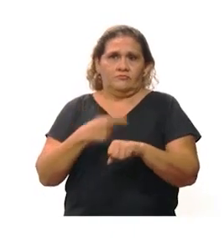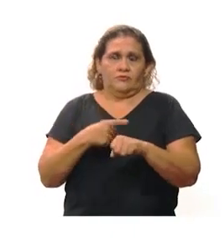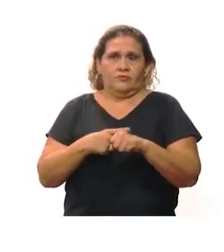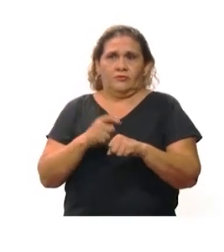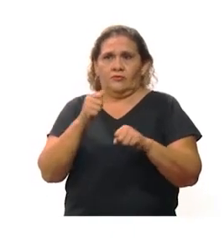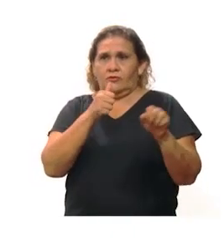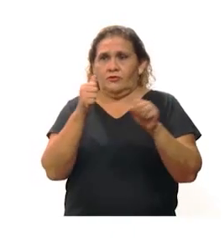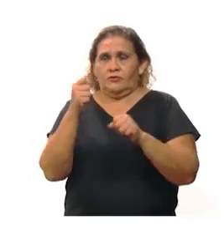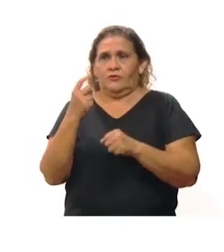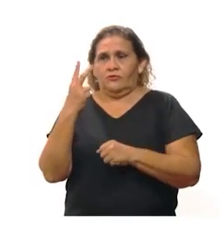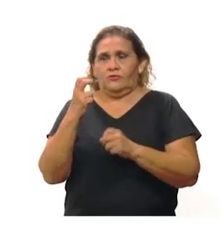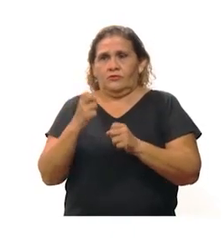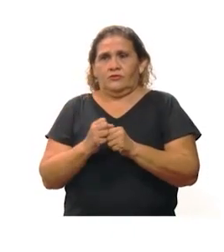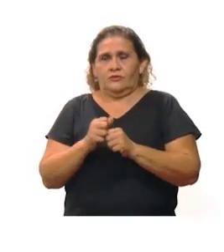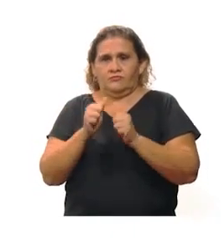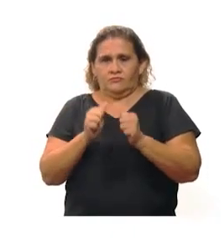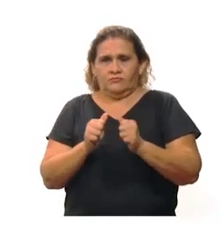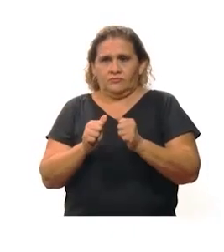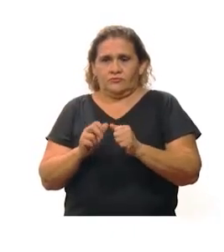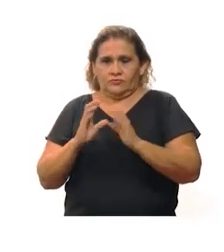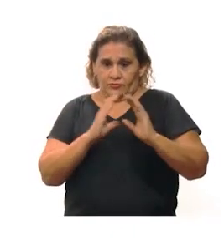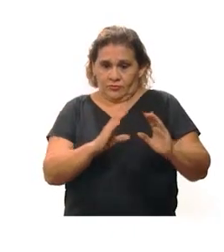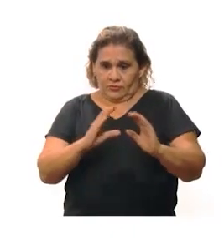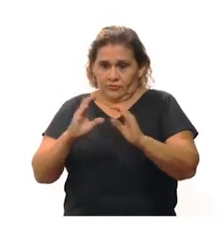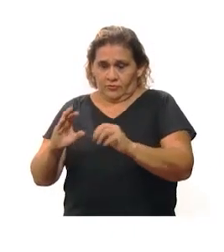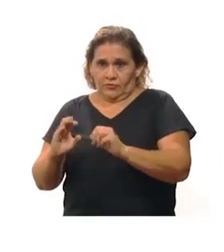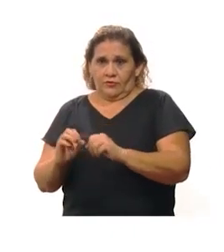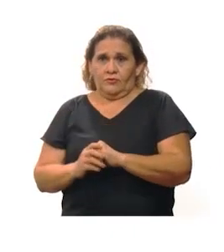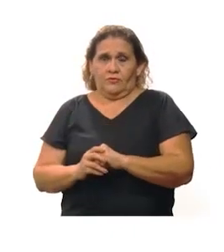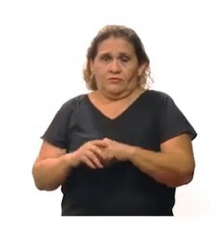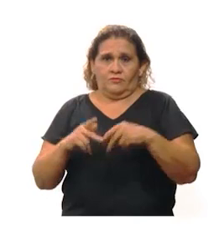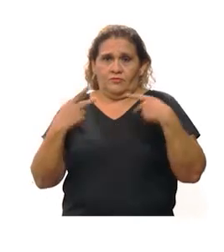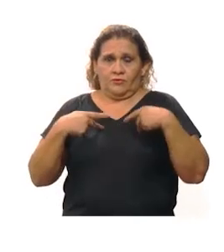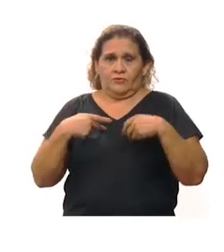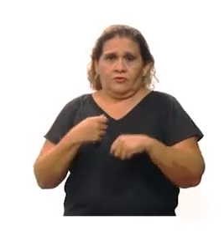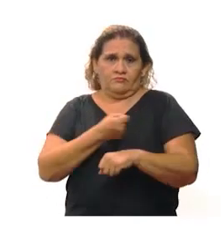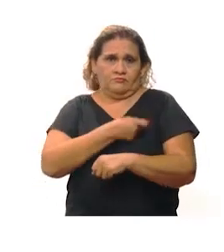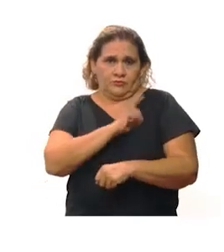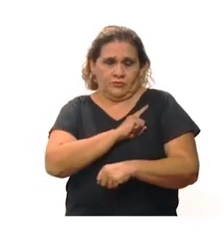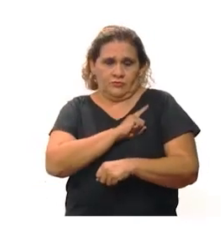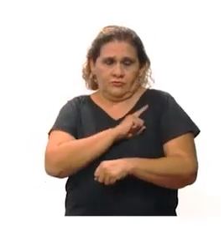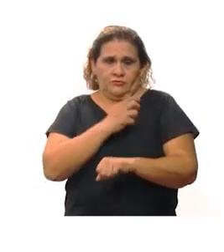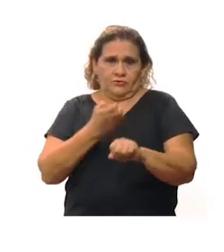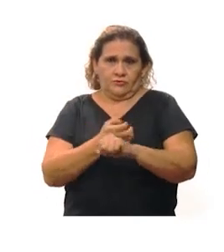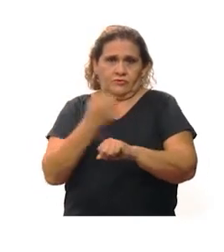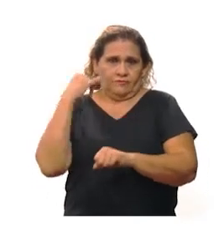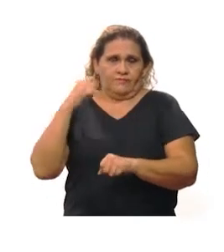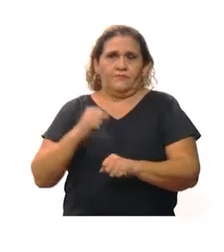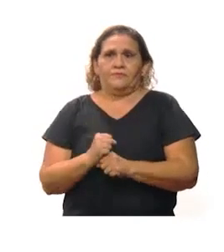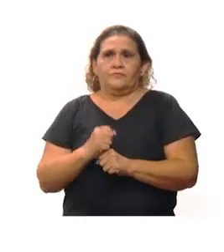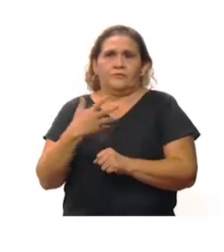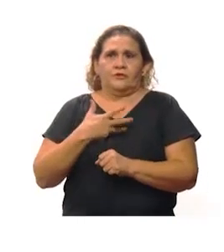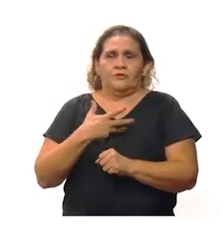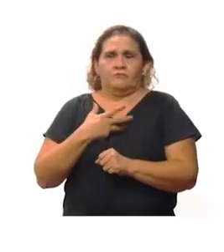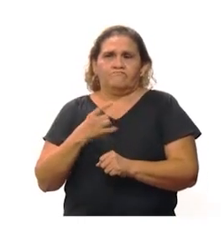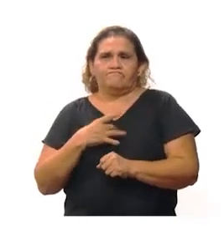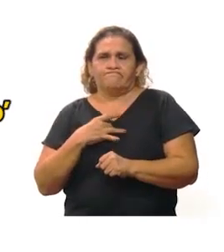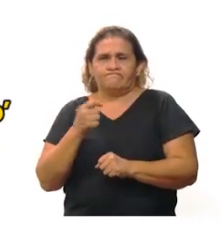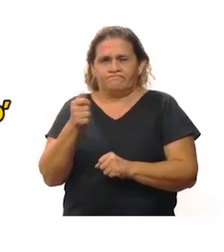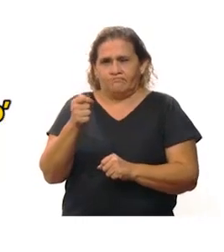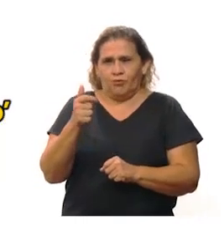602 están estables, aislados, monitoreados constantemente por personal médico de los servicios de salud de Yucatán. Presentan síntomas